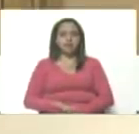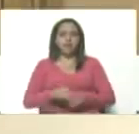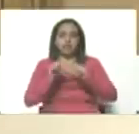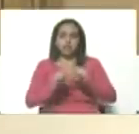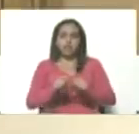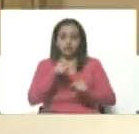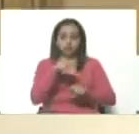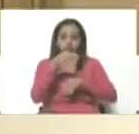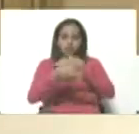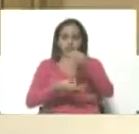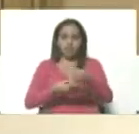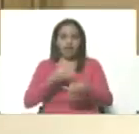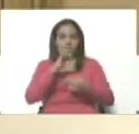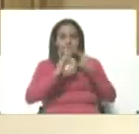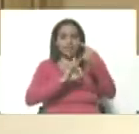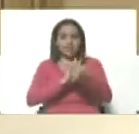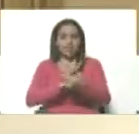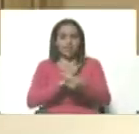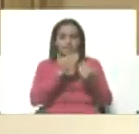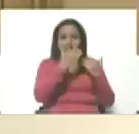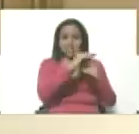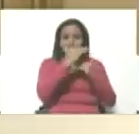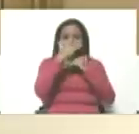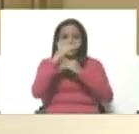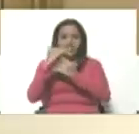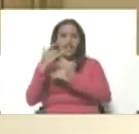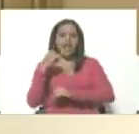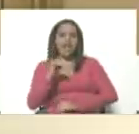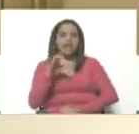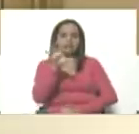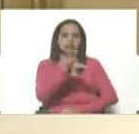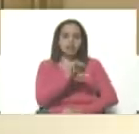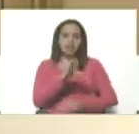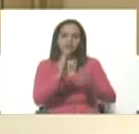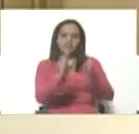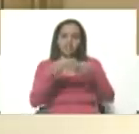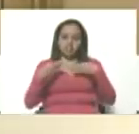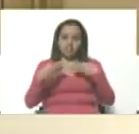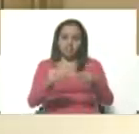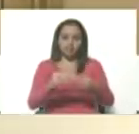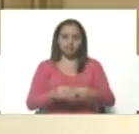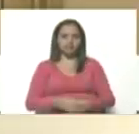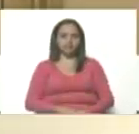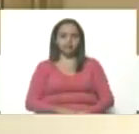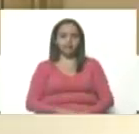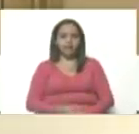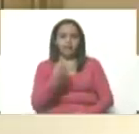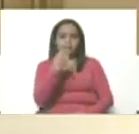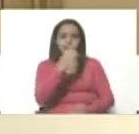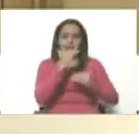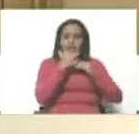señaló, estos 3 niveles son territoriales y de flexibilización. El primer nivel, nivel 1,